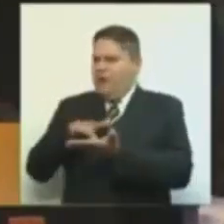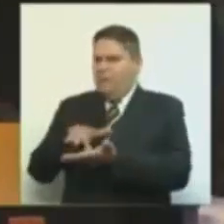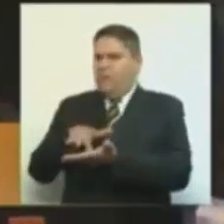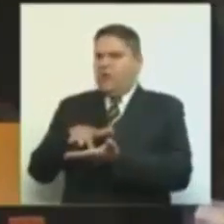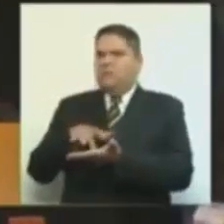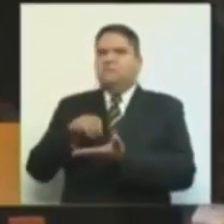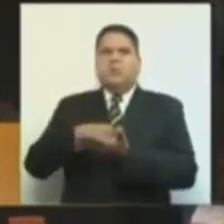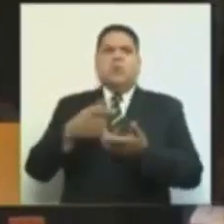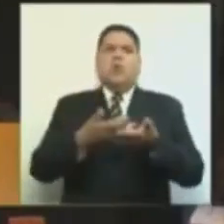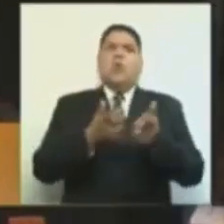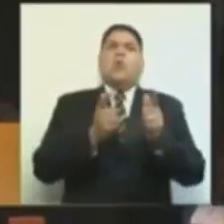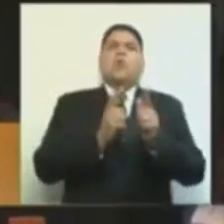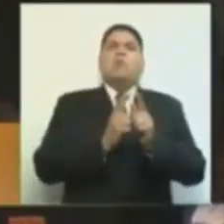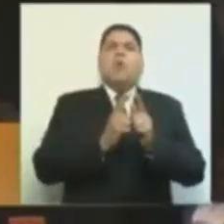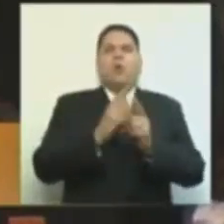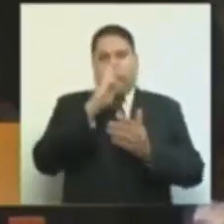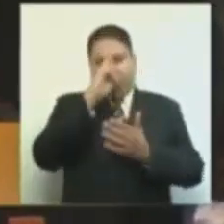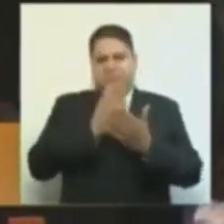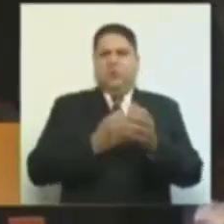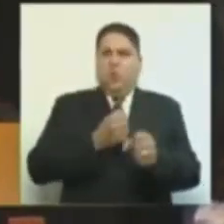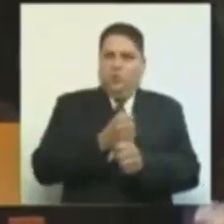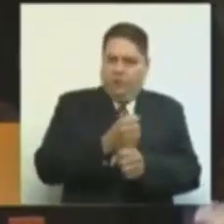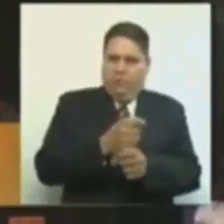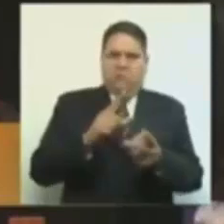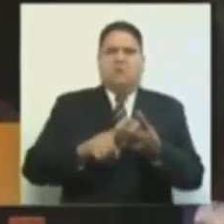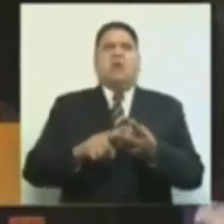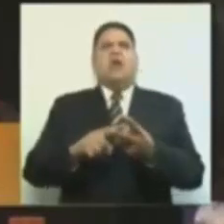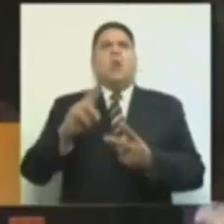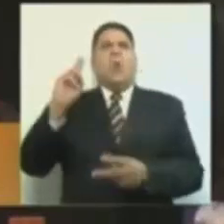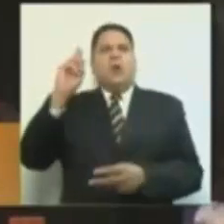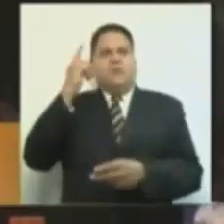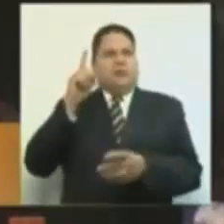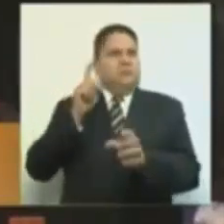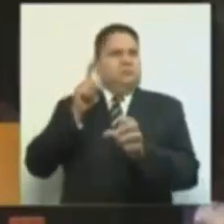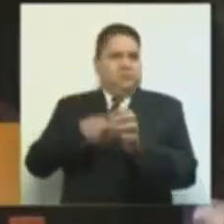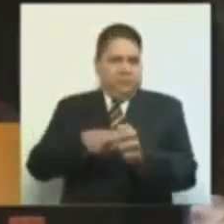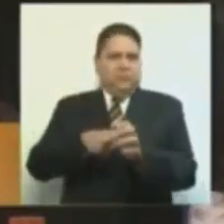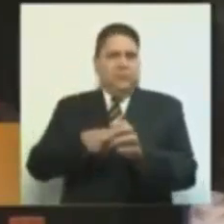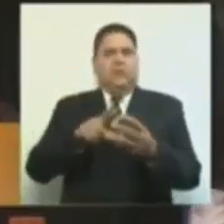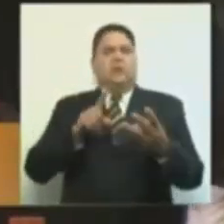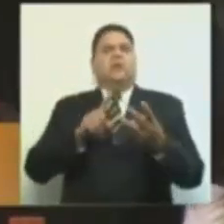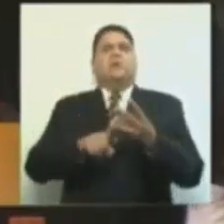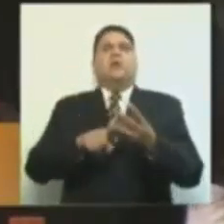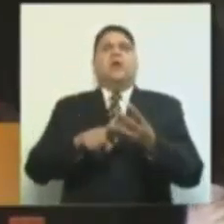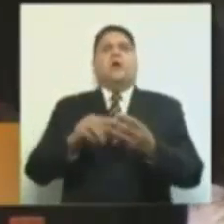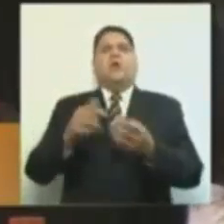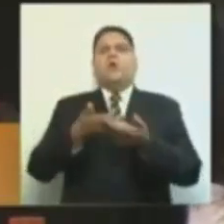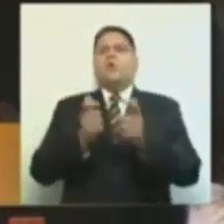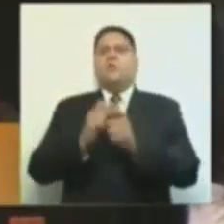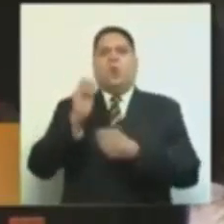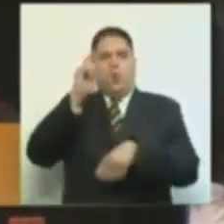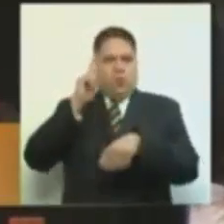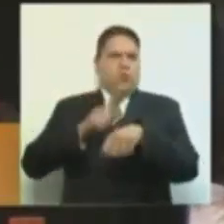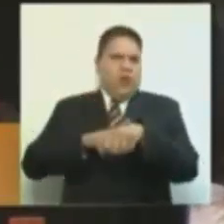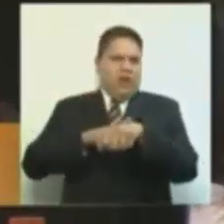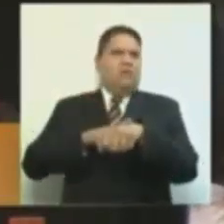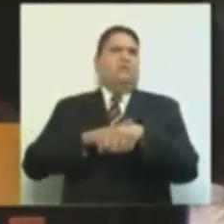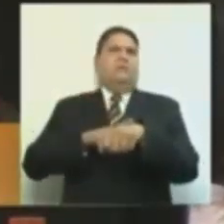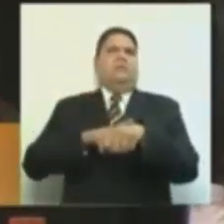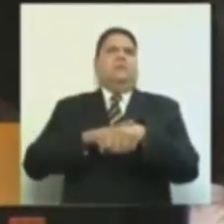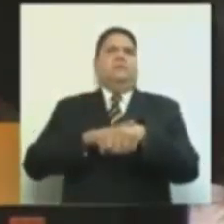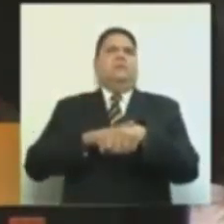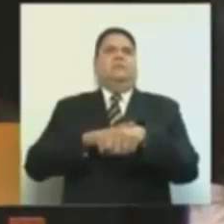colectivos de víctimas, los académicos, el sector cultural,